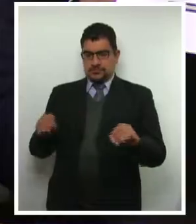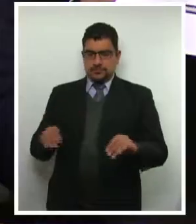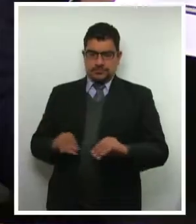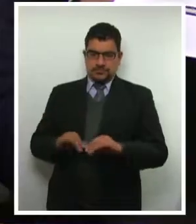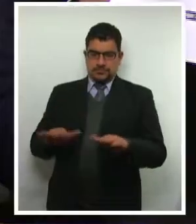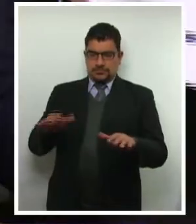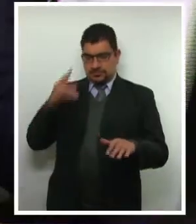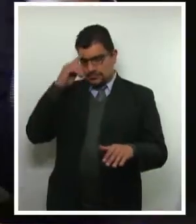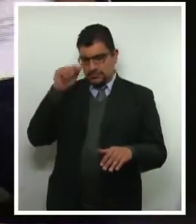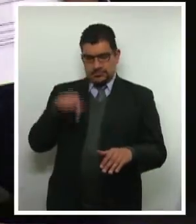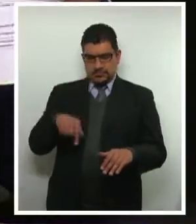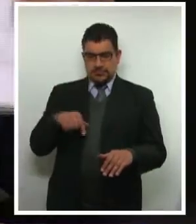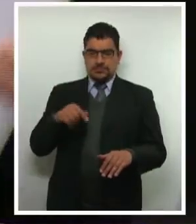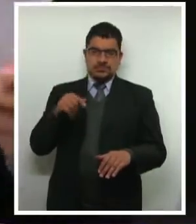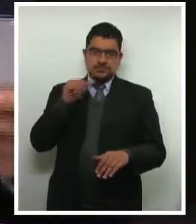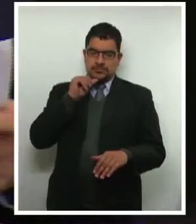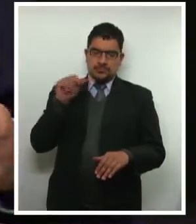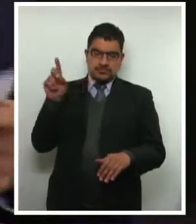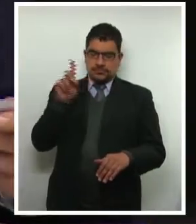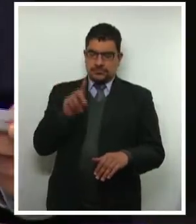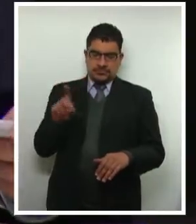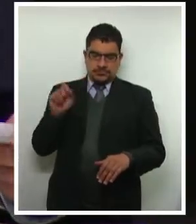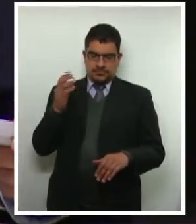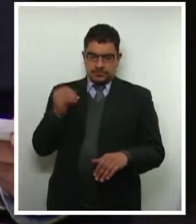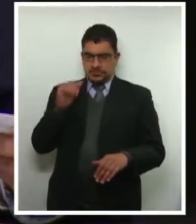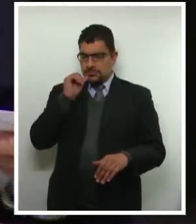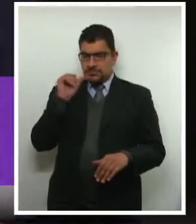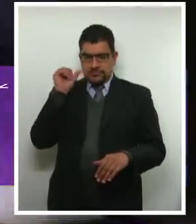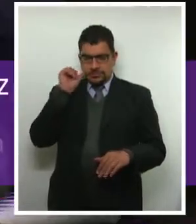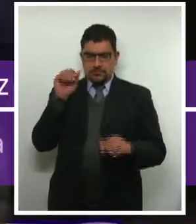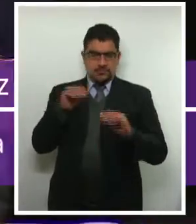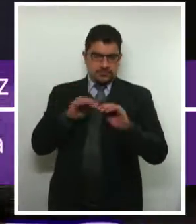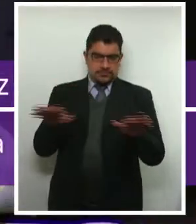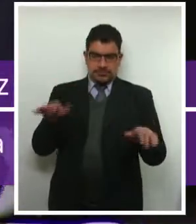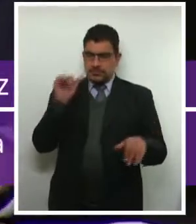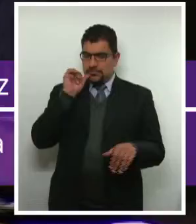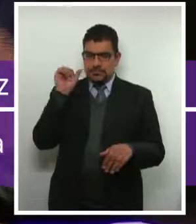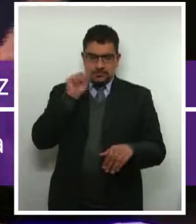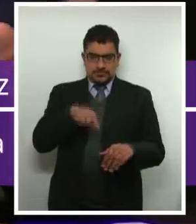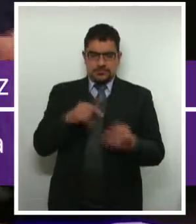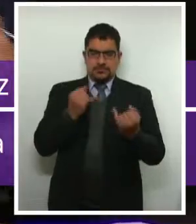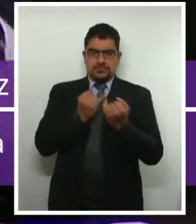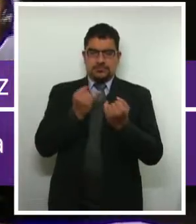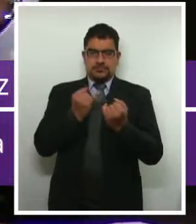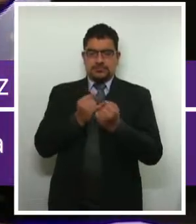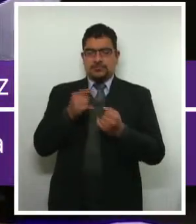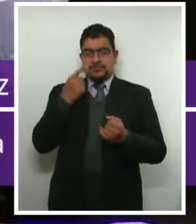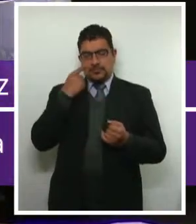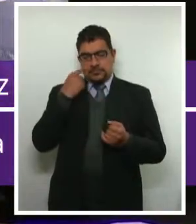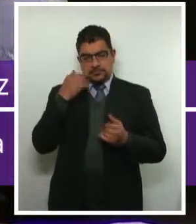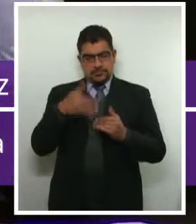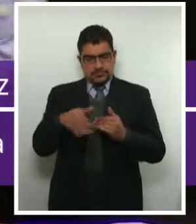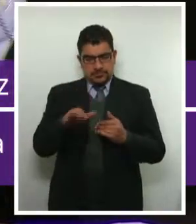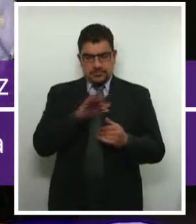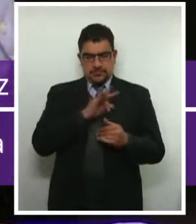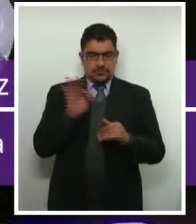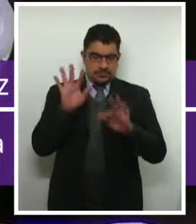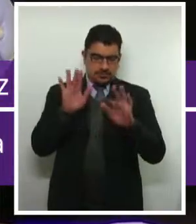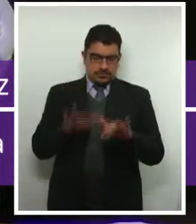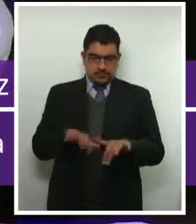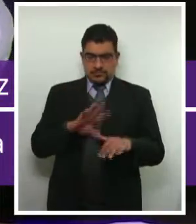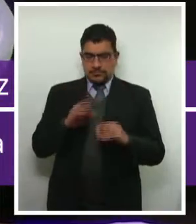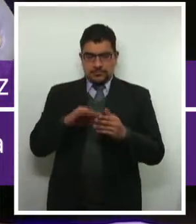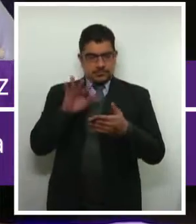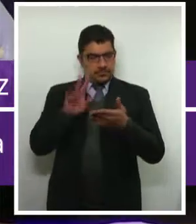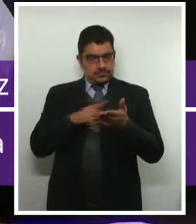Gaceta también del domingo 29. Es el mismo que se le dio lectura, pero ya veremos si en su oportunidad se le vuelve a dar